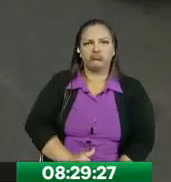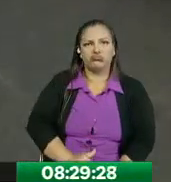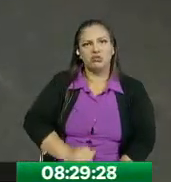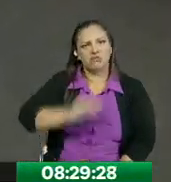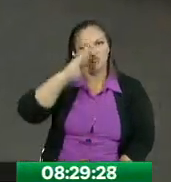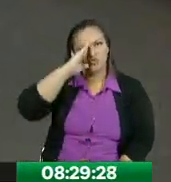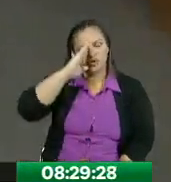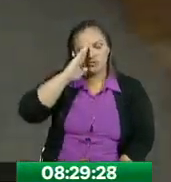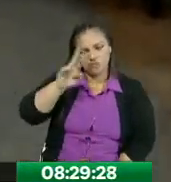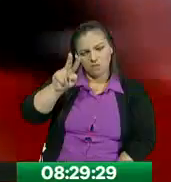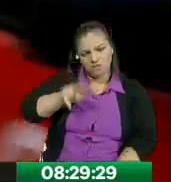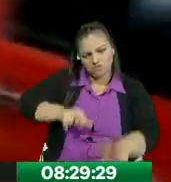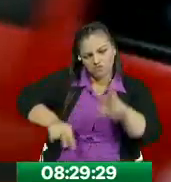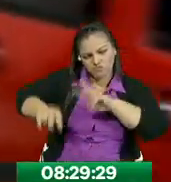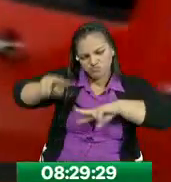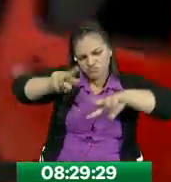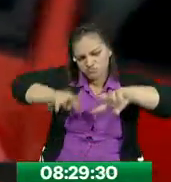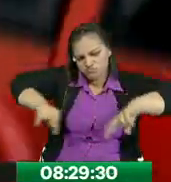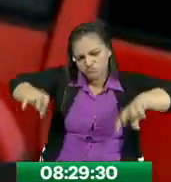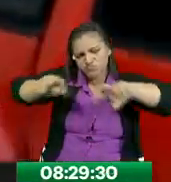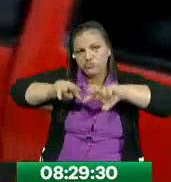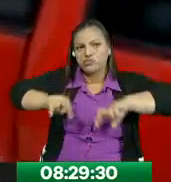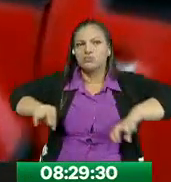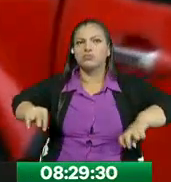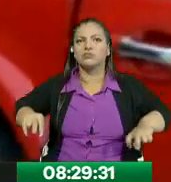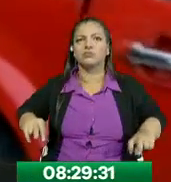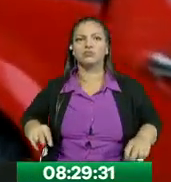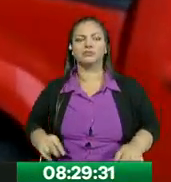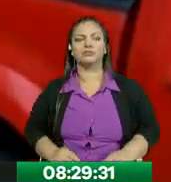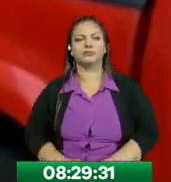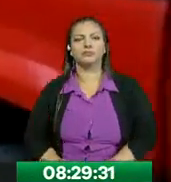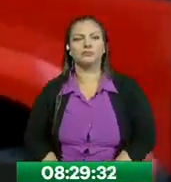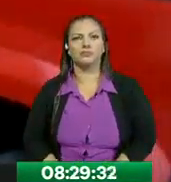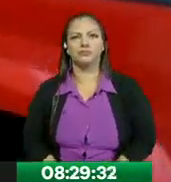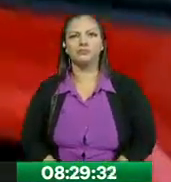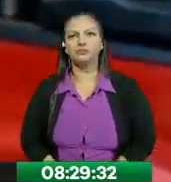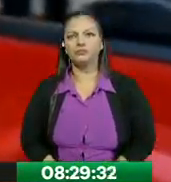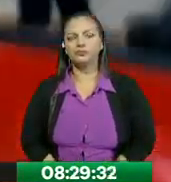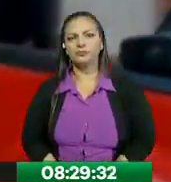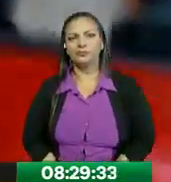causas de su muerte. Desde Los Ríos, informó Odette Camacho.